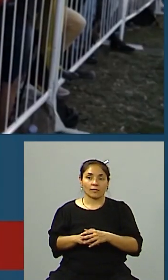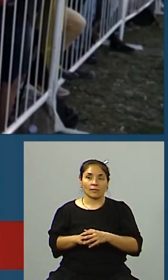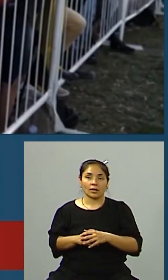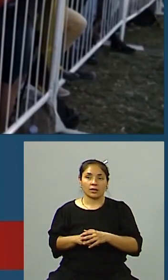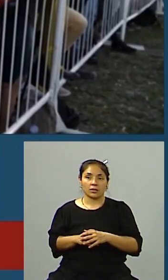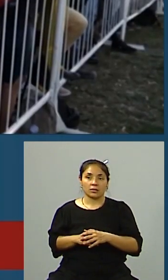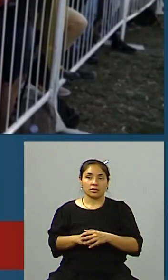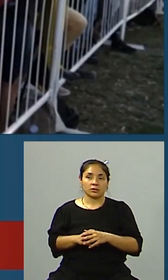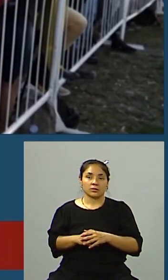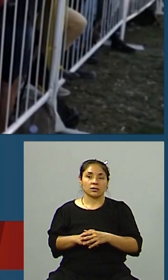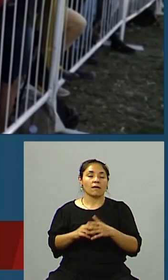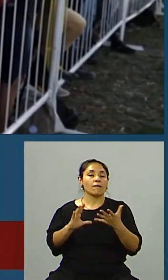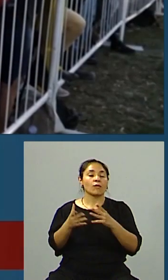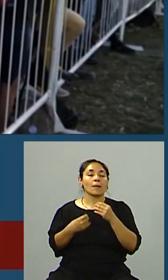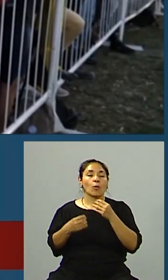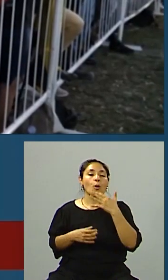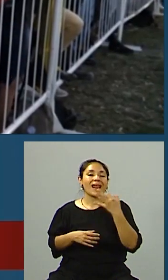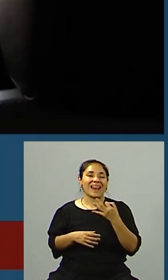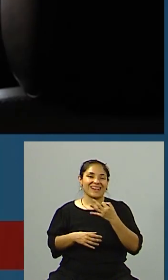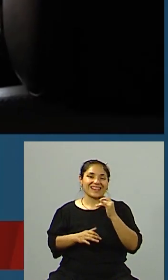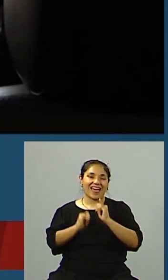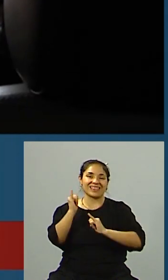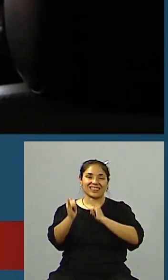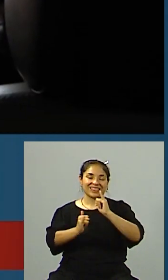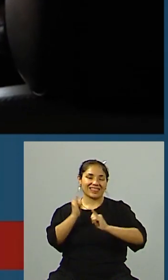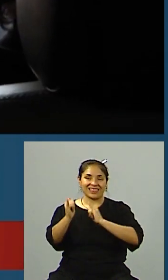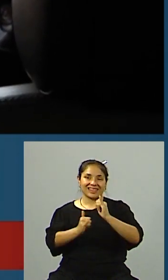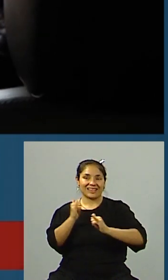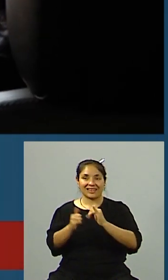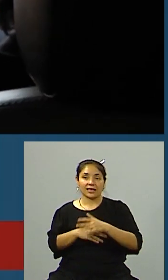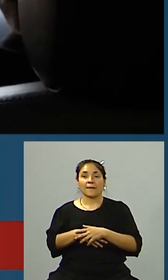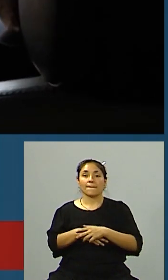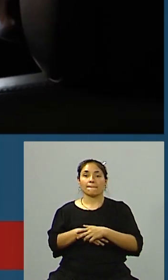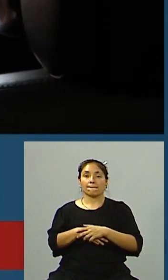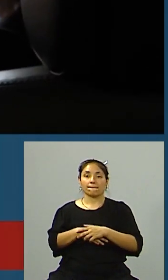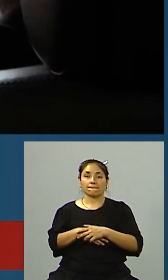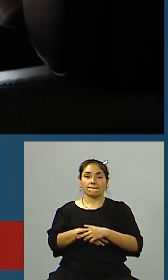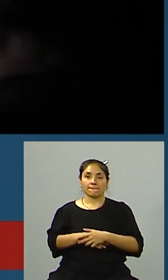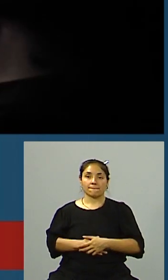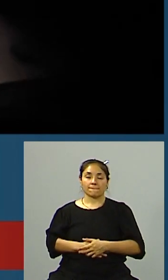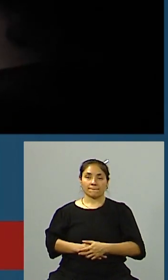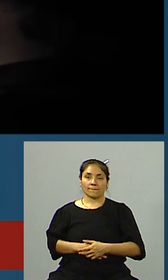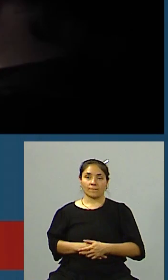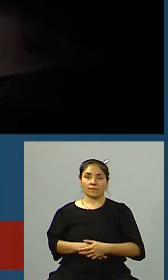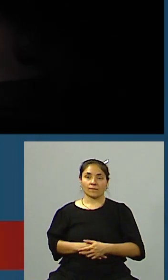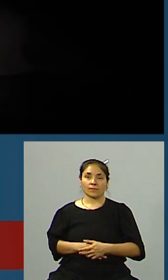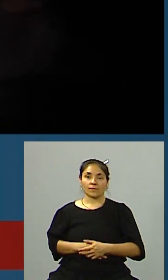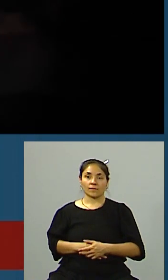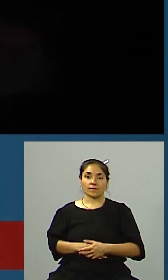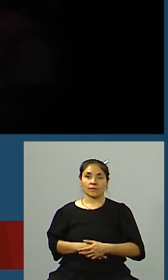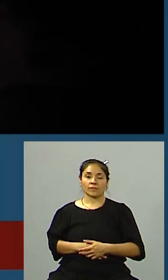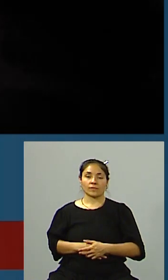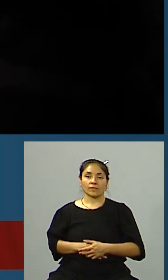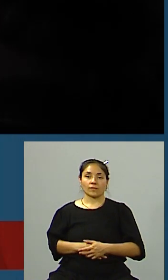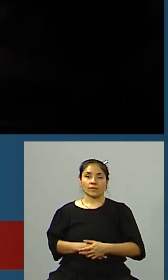pero apalancándose en la realidad. Es decididamente la realidad el foco central de las campañas negativas contra Massa. Sin duda.